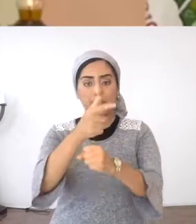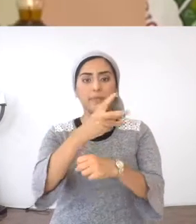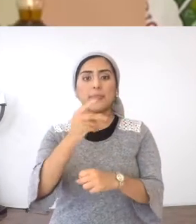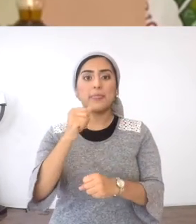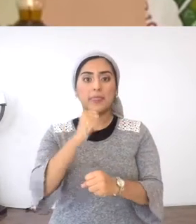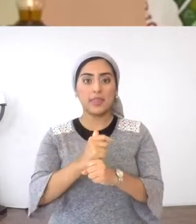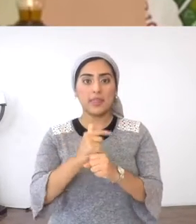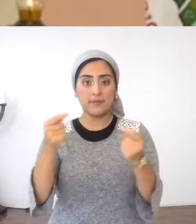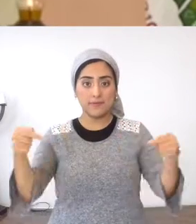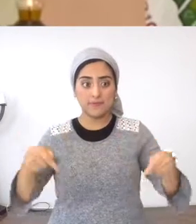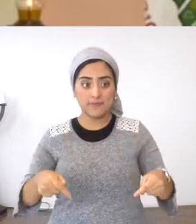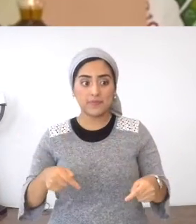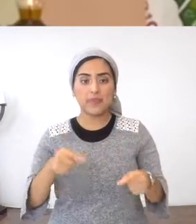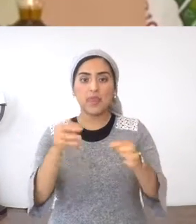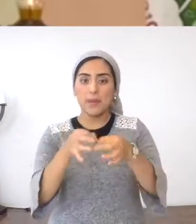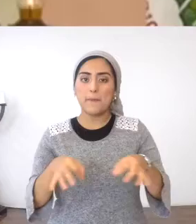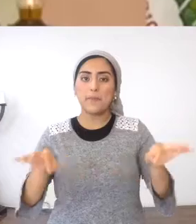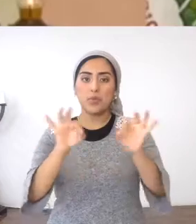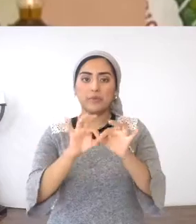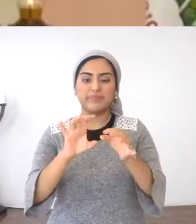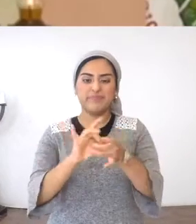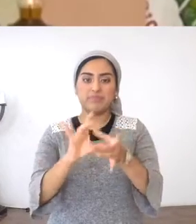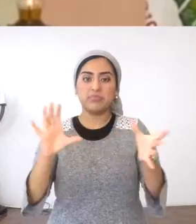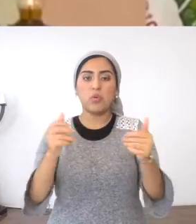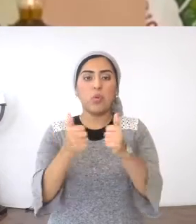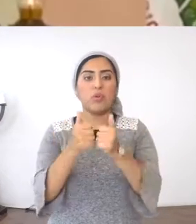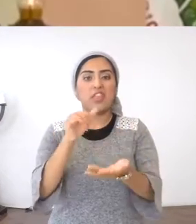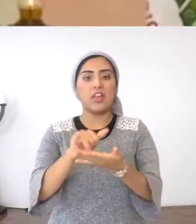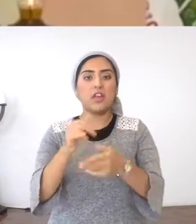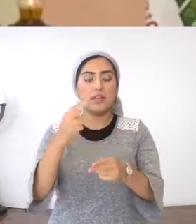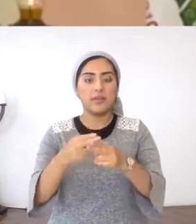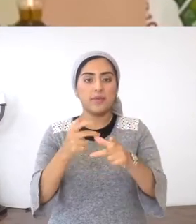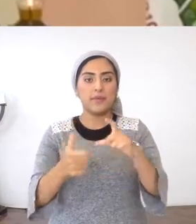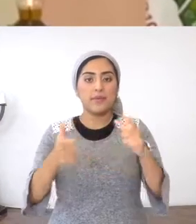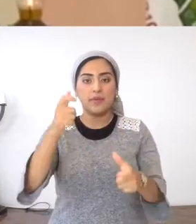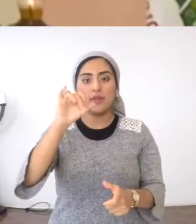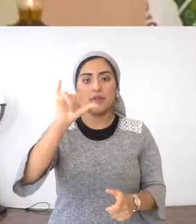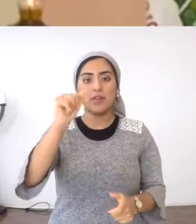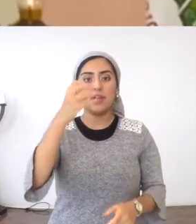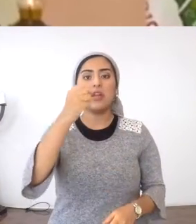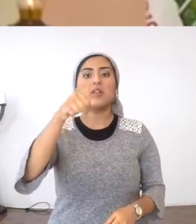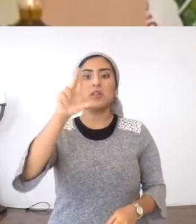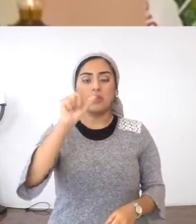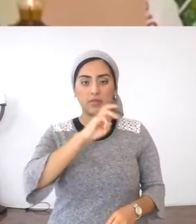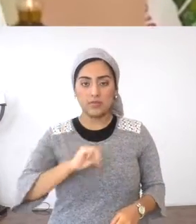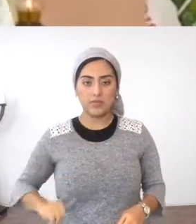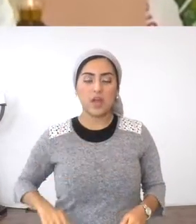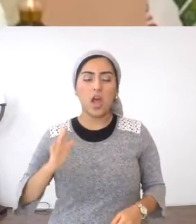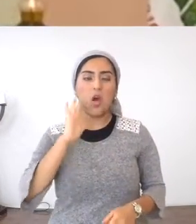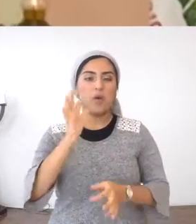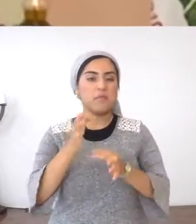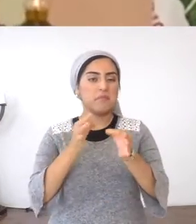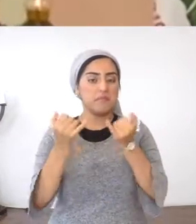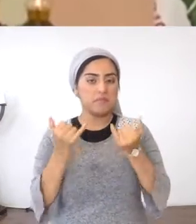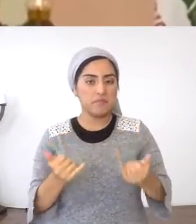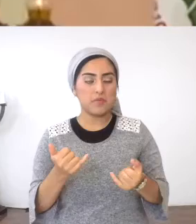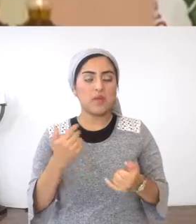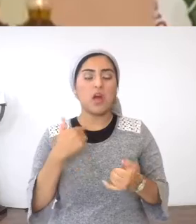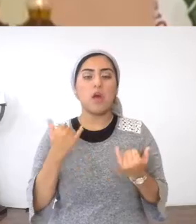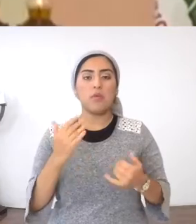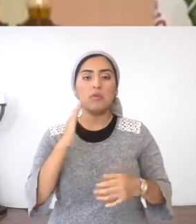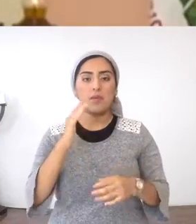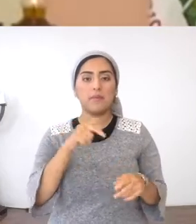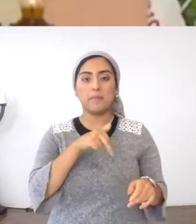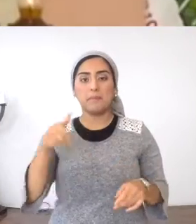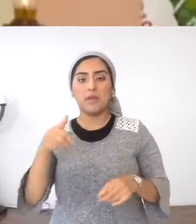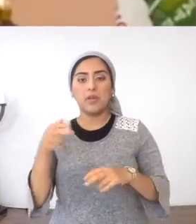Ajot Aquí y allá Tienes que renunciar a eso En el nombre de Yahshua Hamashiah Ahorita lo explicaré Voy